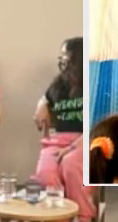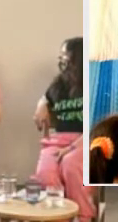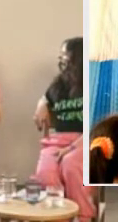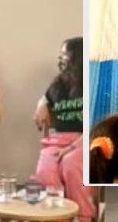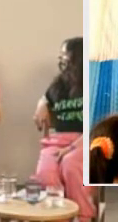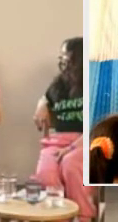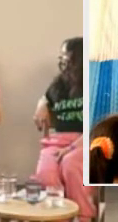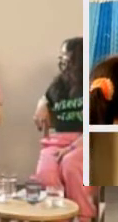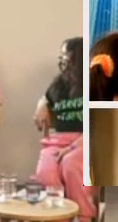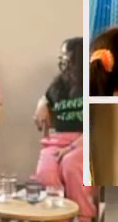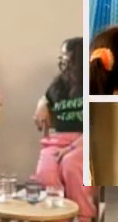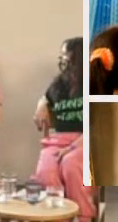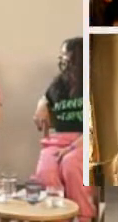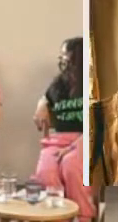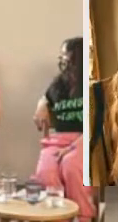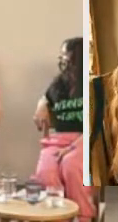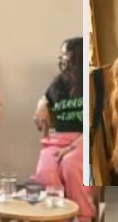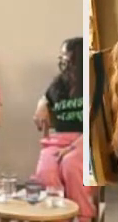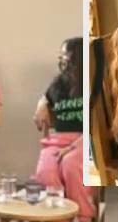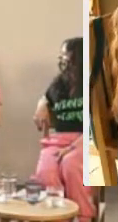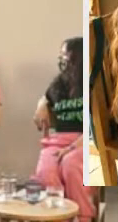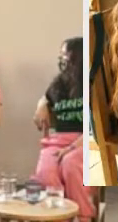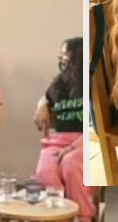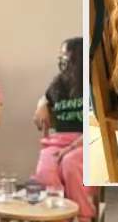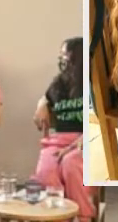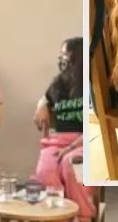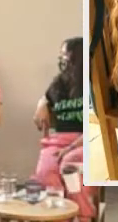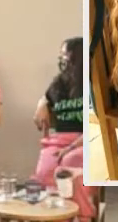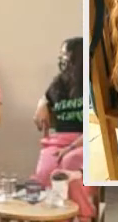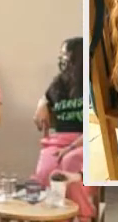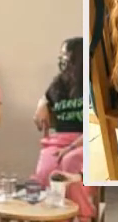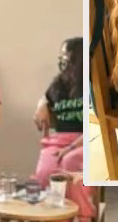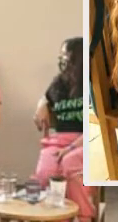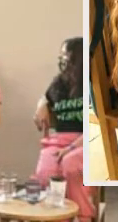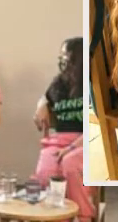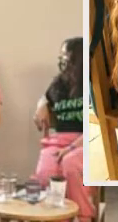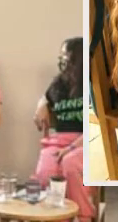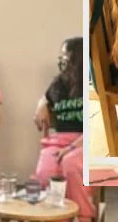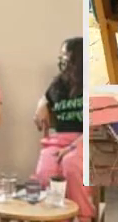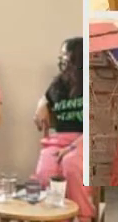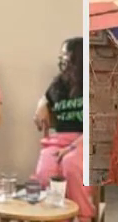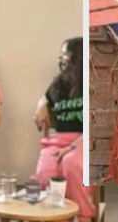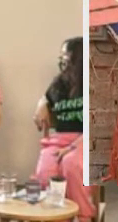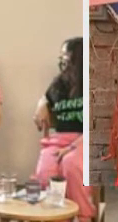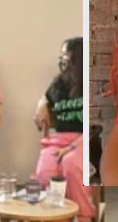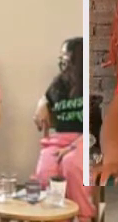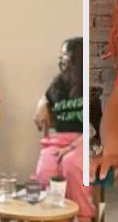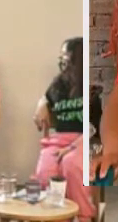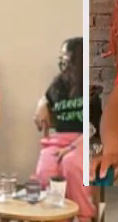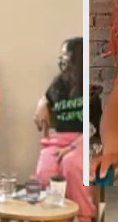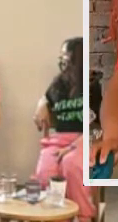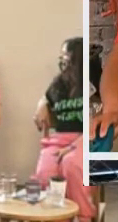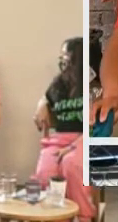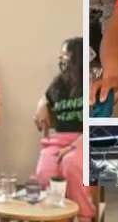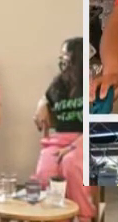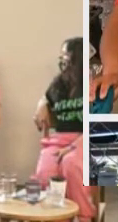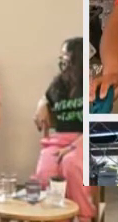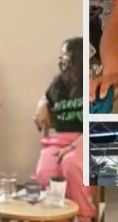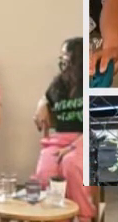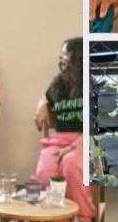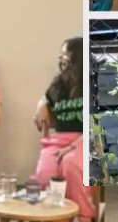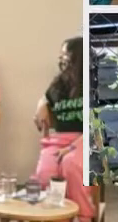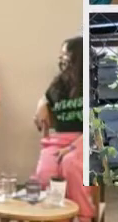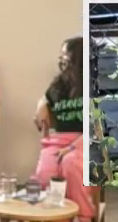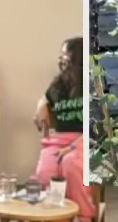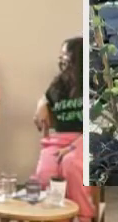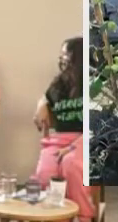zonas que tienen menos áreas verdes es donde hay más niños y entonces no tienen espacios para juego. Y empieza originalmente un proyecto